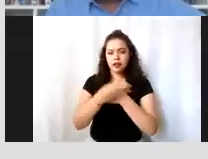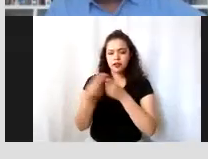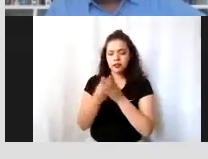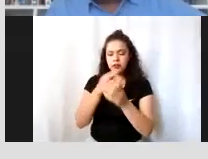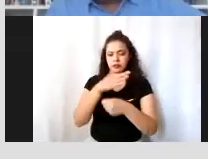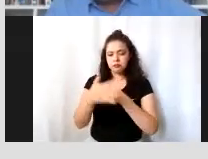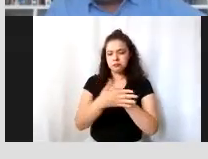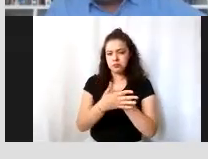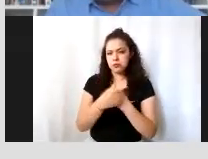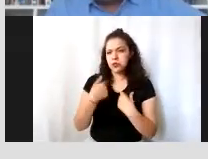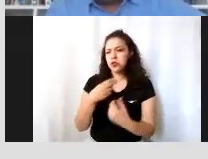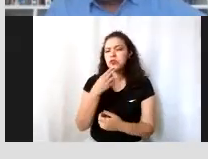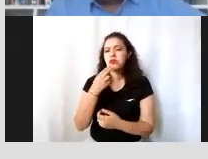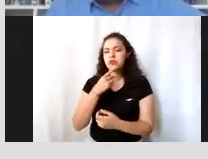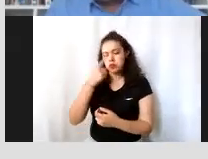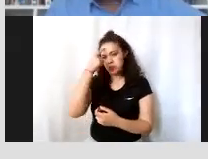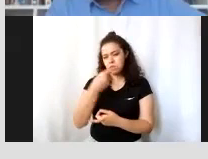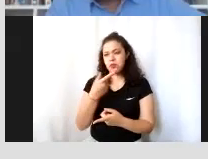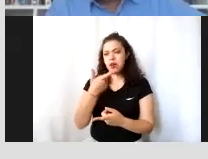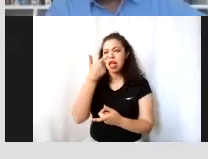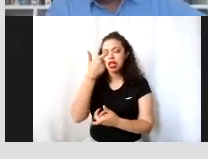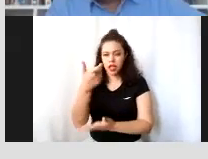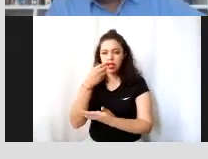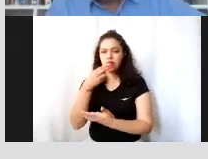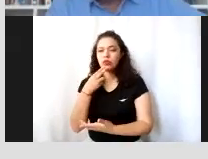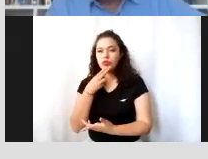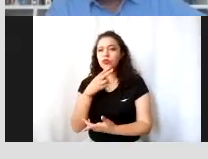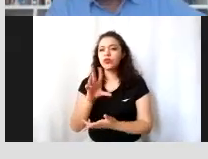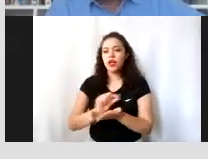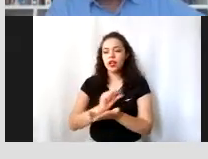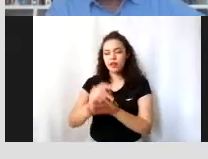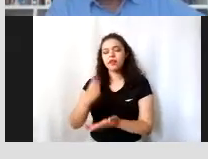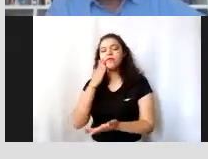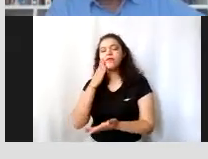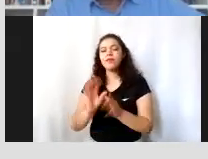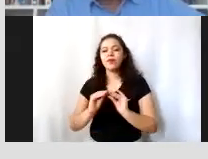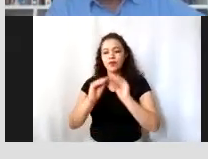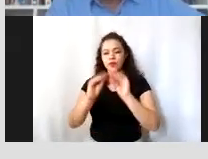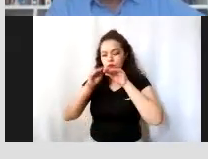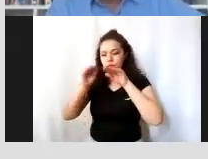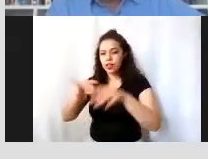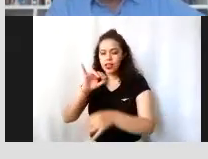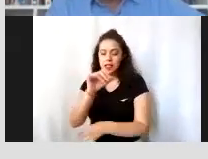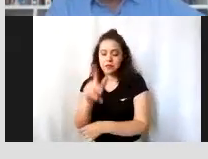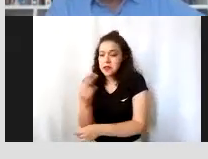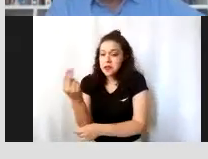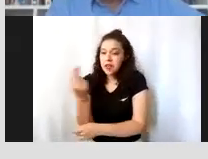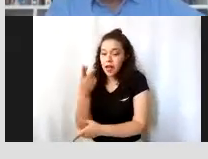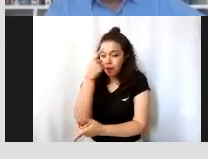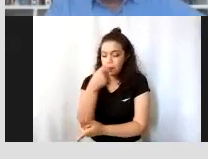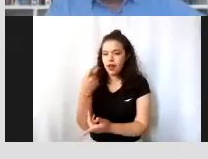por cuestiones de procuración de fondos, también redes sociales, ¿no? Toda esta cuestión que una IAP necesita para sus fondos,